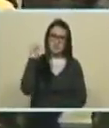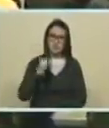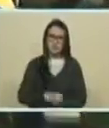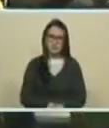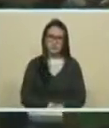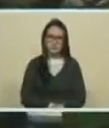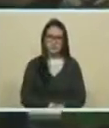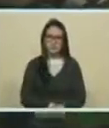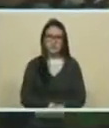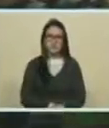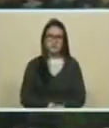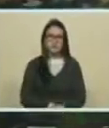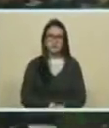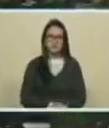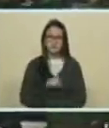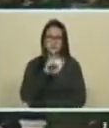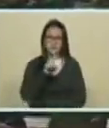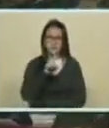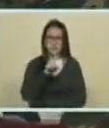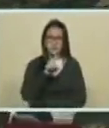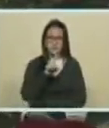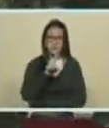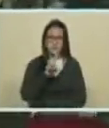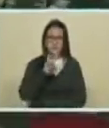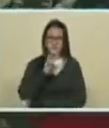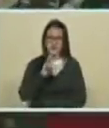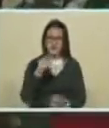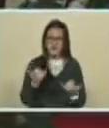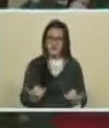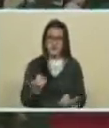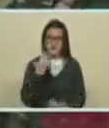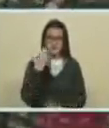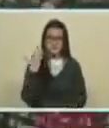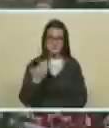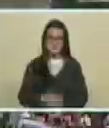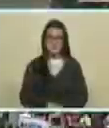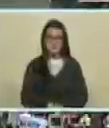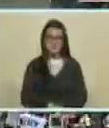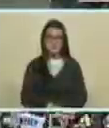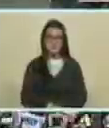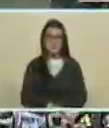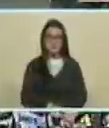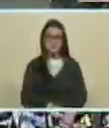Moro. A la una, a las tres, crece la ola.